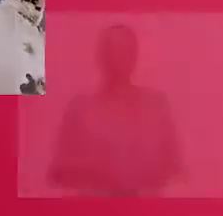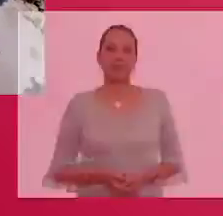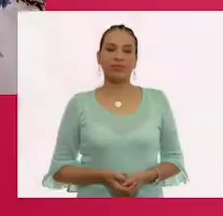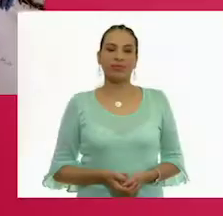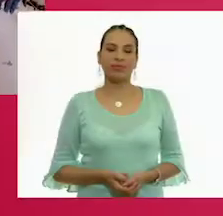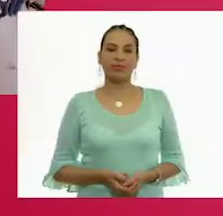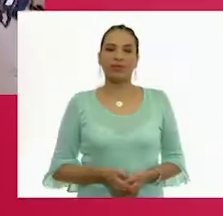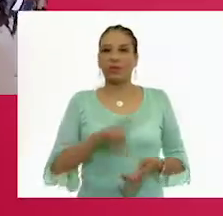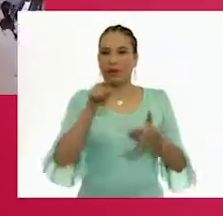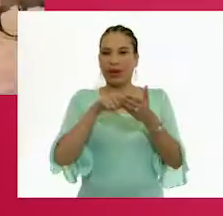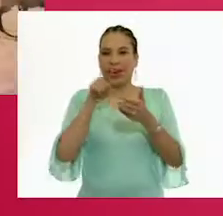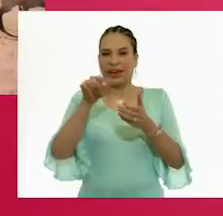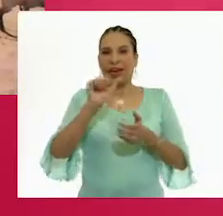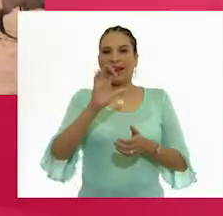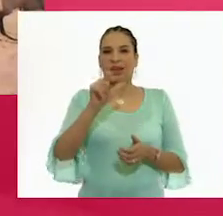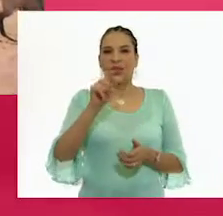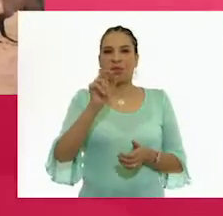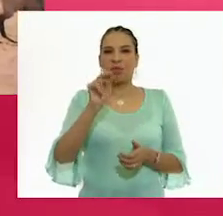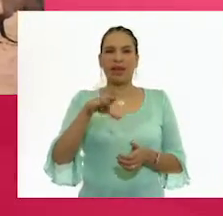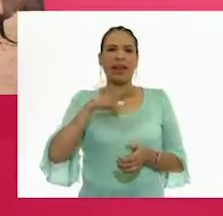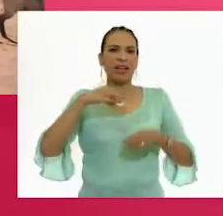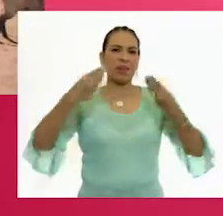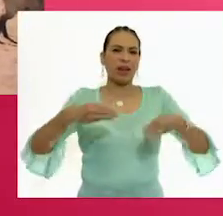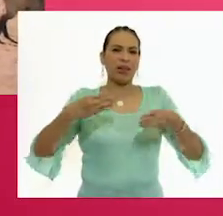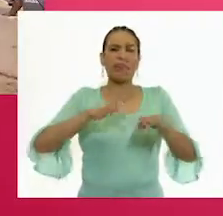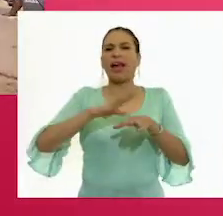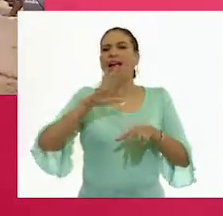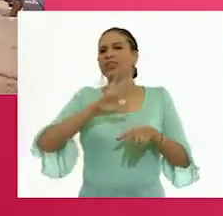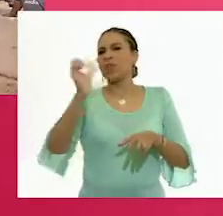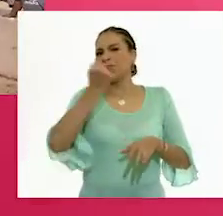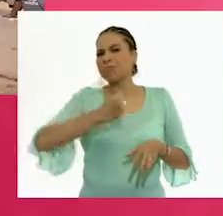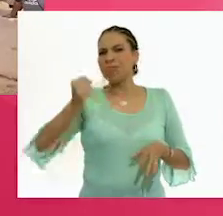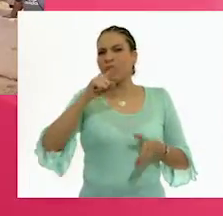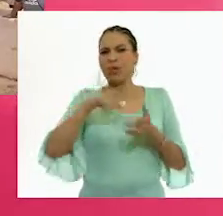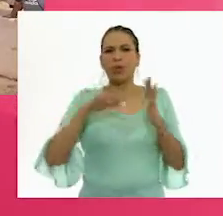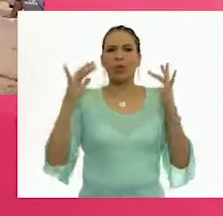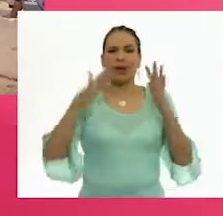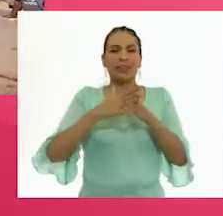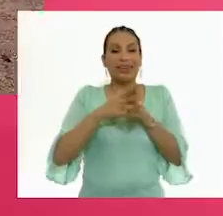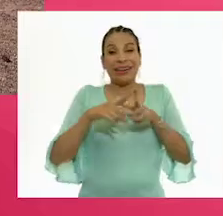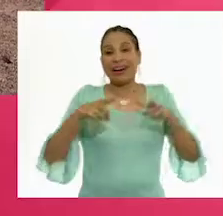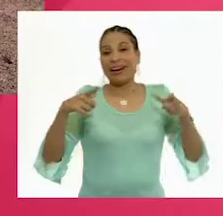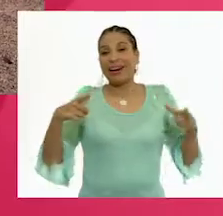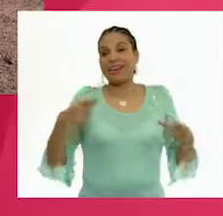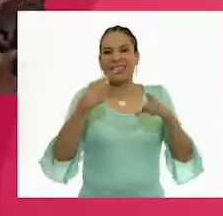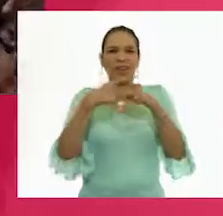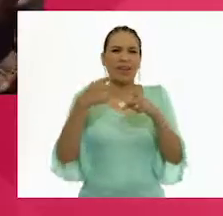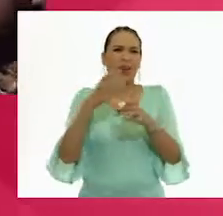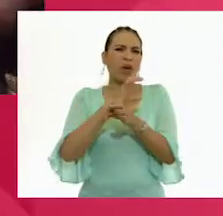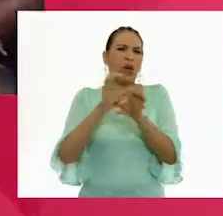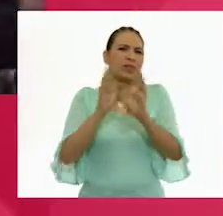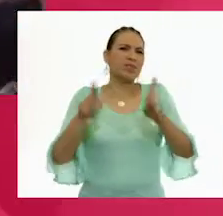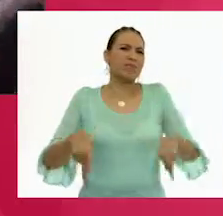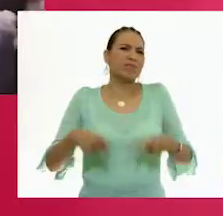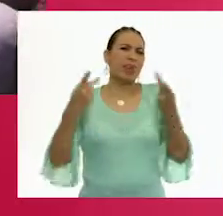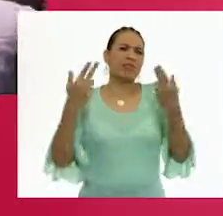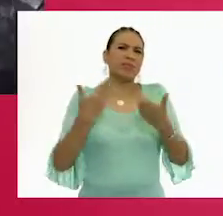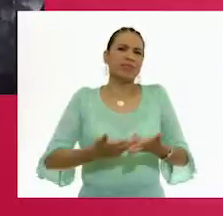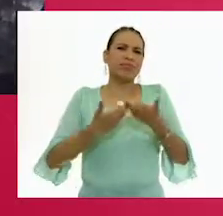Aquí en Actopan existe un mercado que es bastante famoso en toda la región por su extensión y la gran variedad de productos que ofrece. Es un